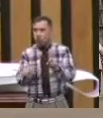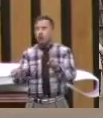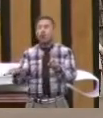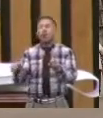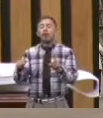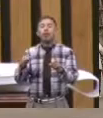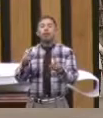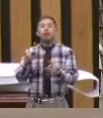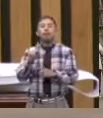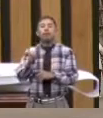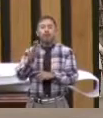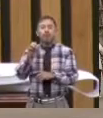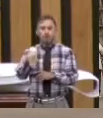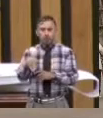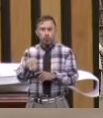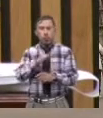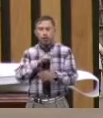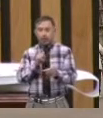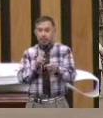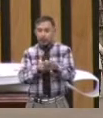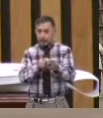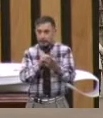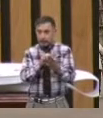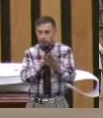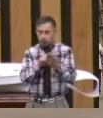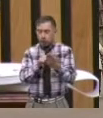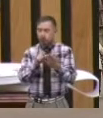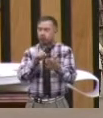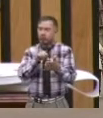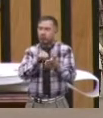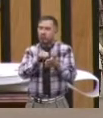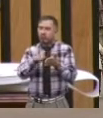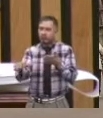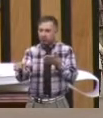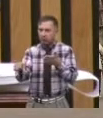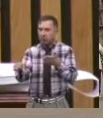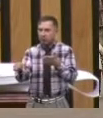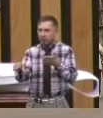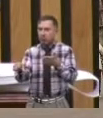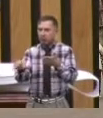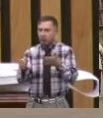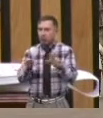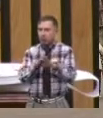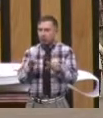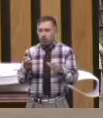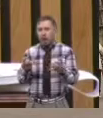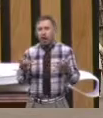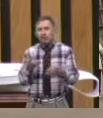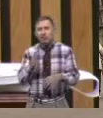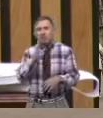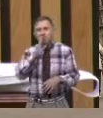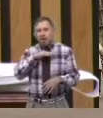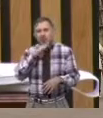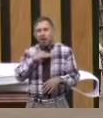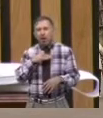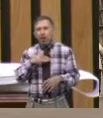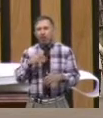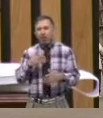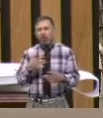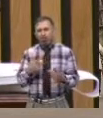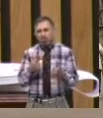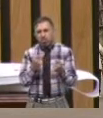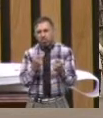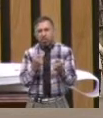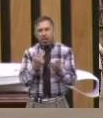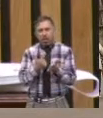al Partido Verde justo por estas conductas dolosas, graves y sistemáticas.